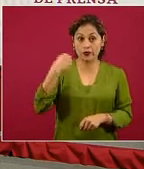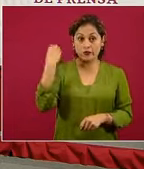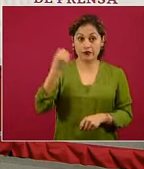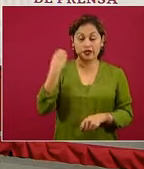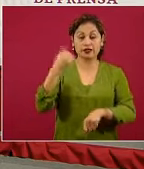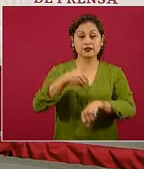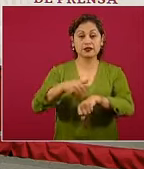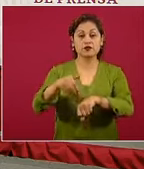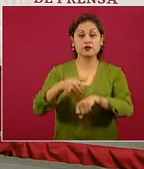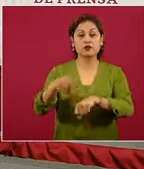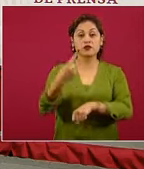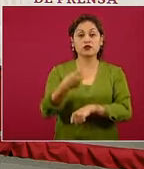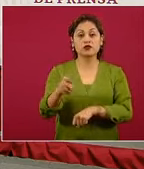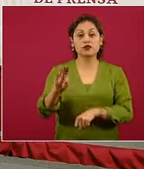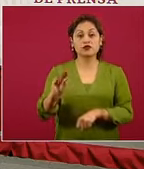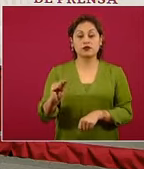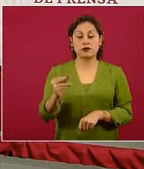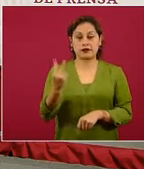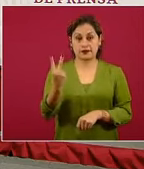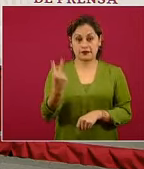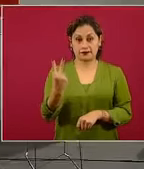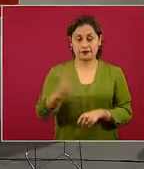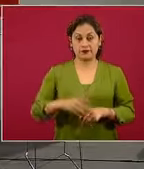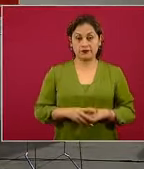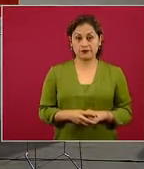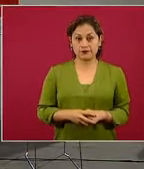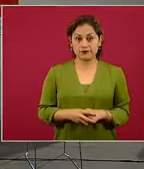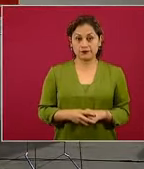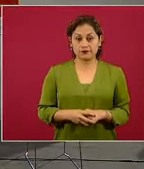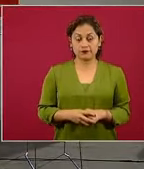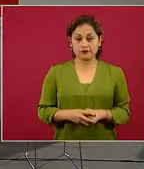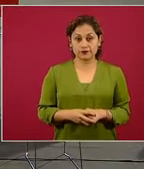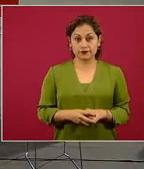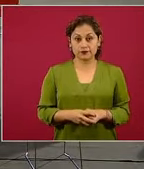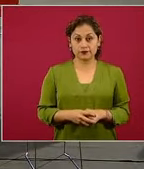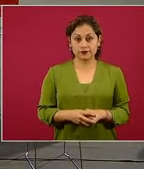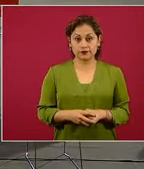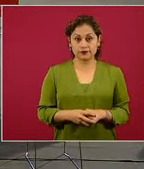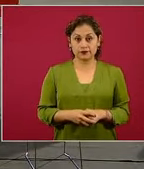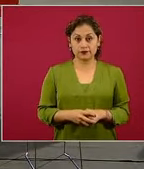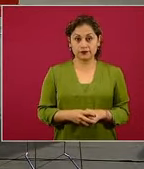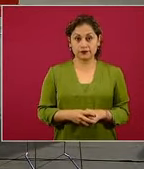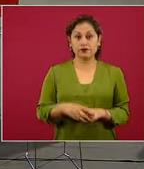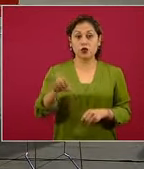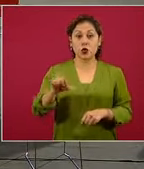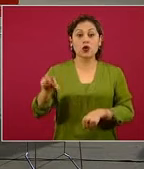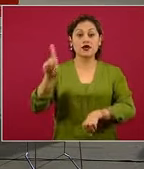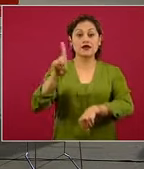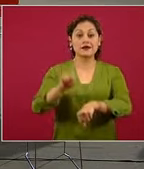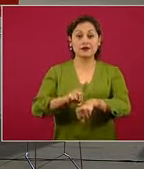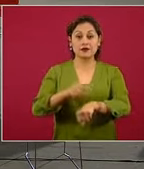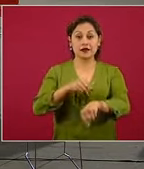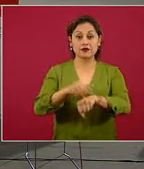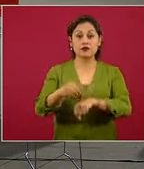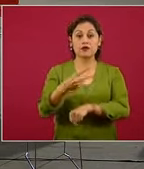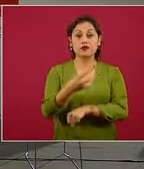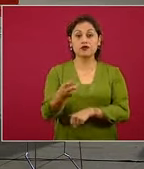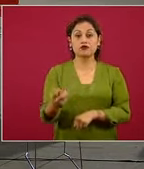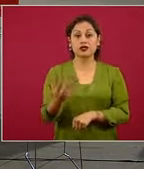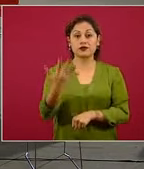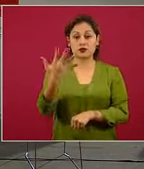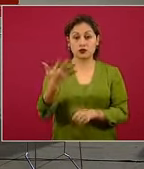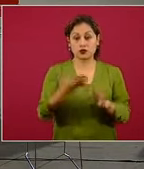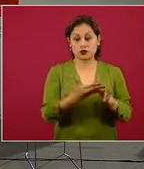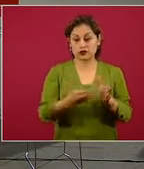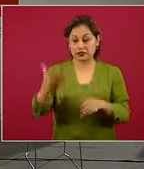vespertina, la número ya 292, en este también día ya número 205 de la